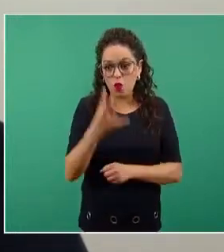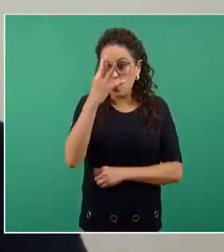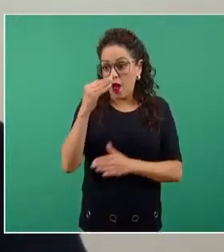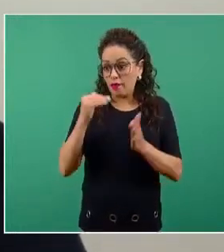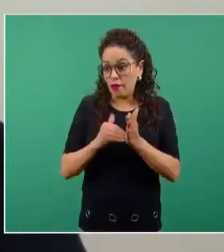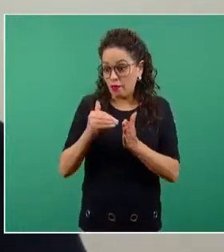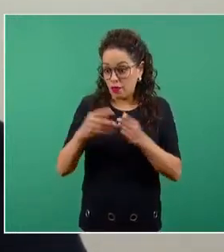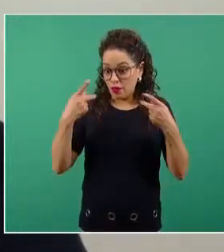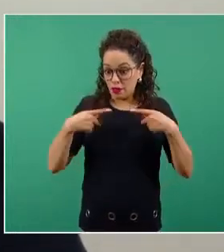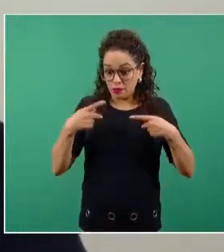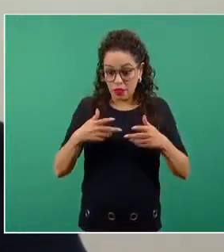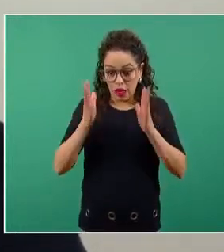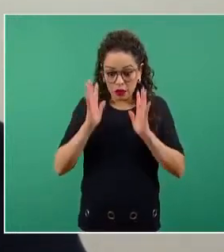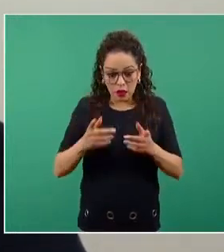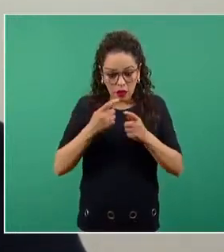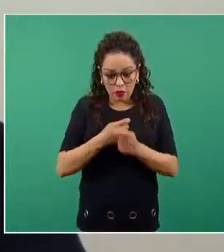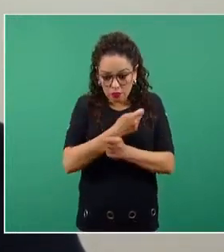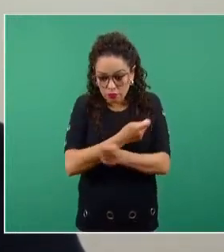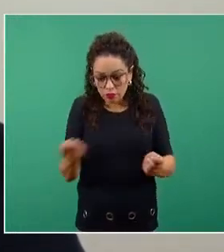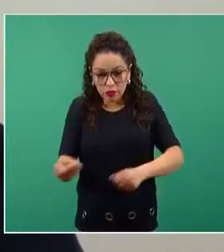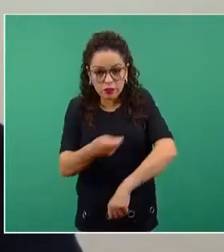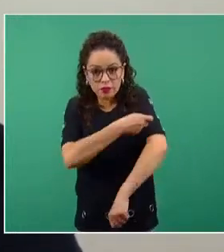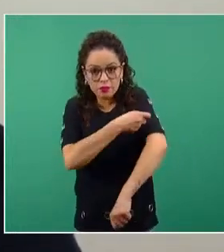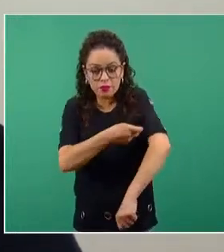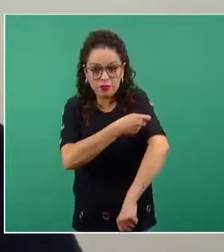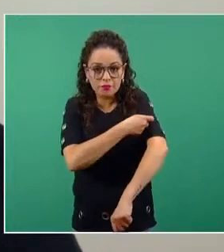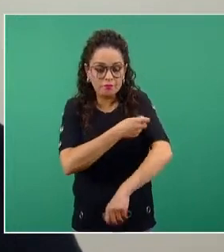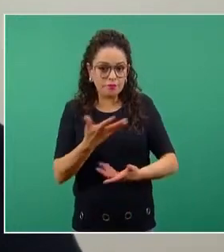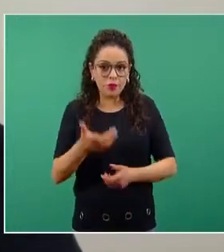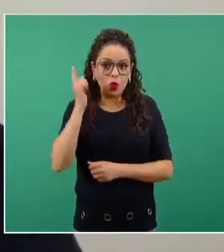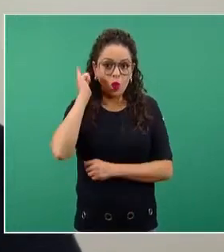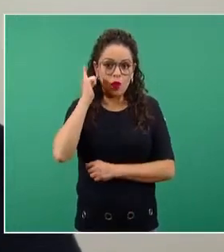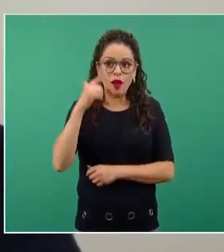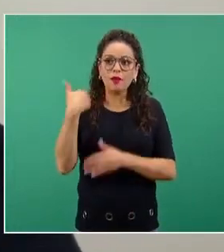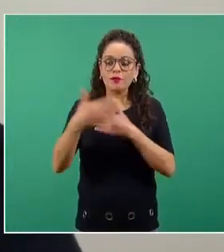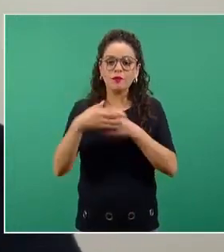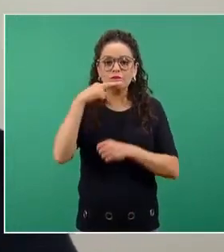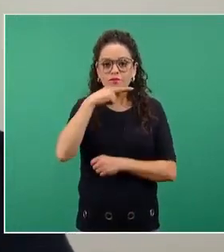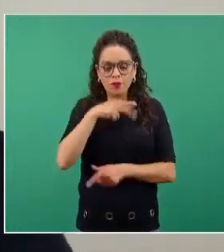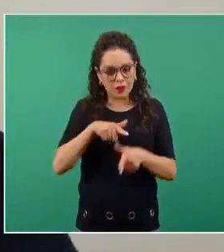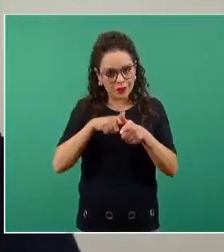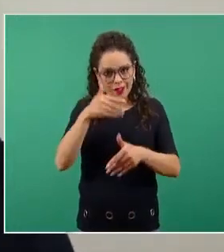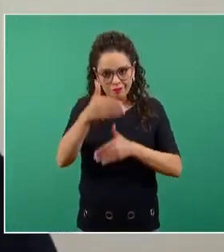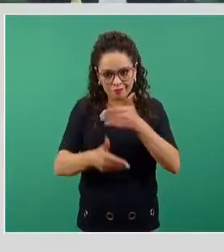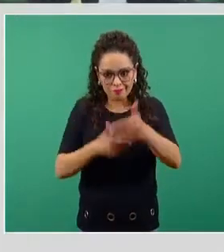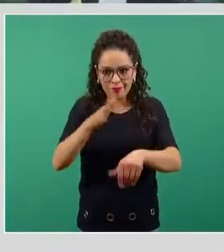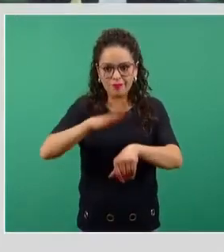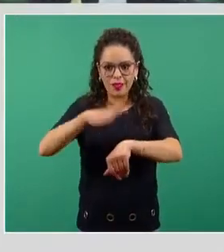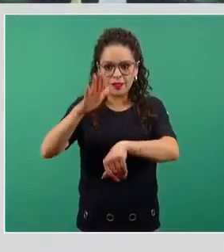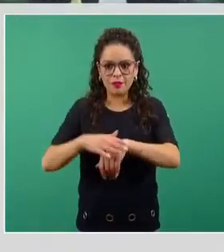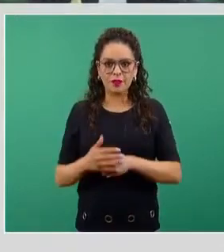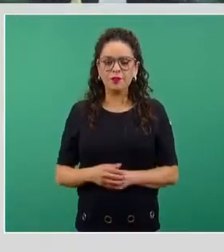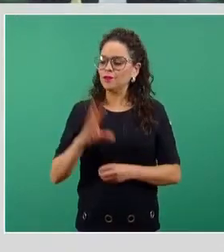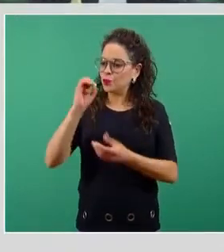de personas que han recibido la vacunación y esperemos muy pronto seguir avanzando. Mil gracias.